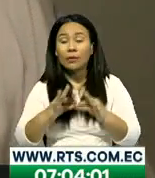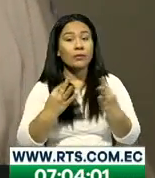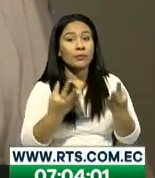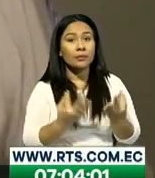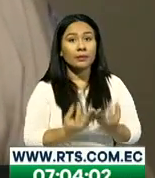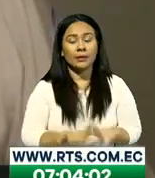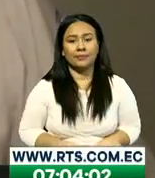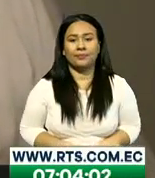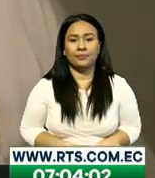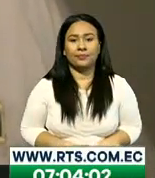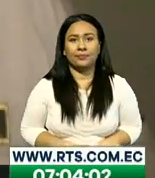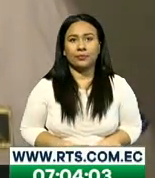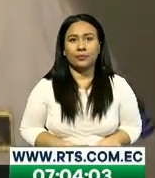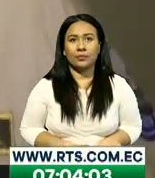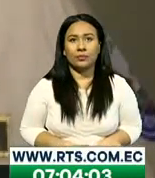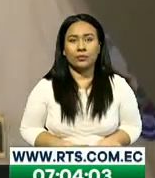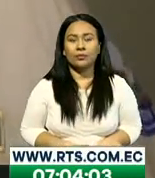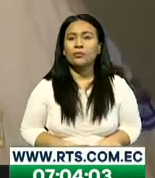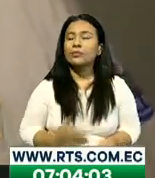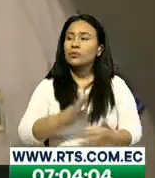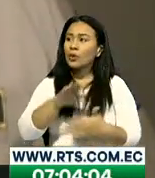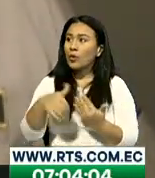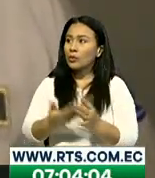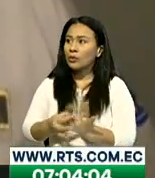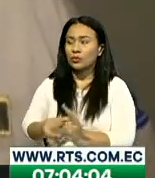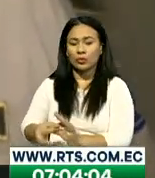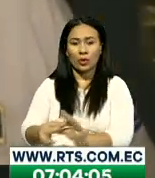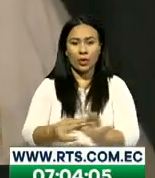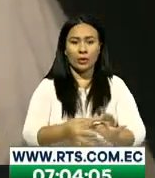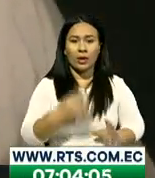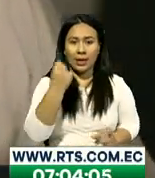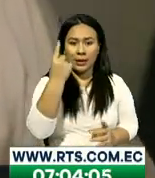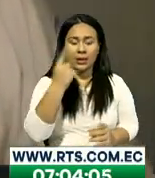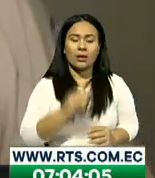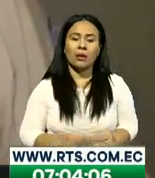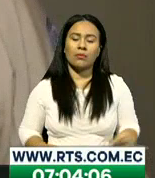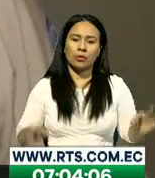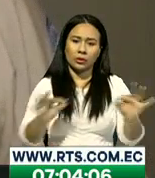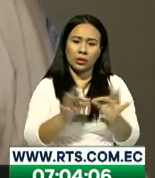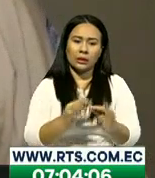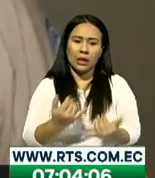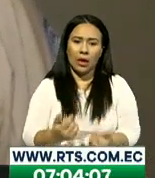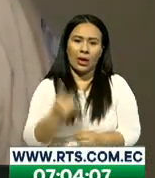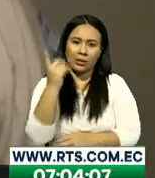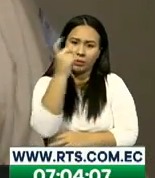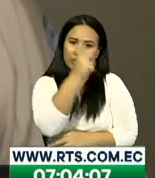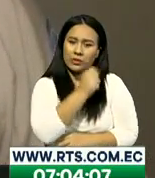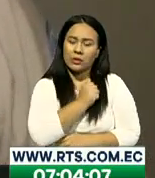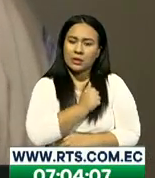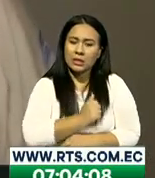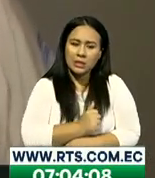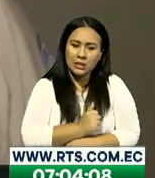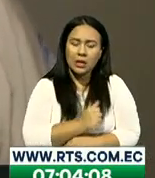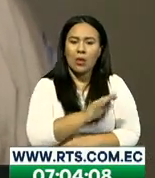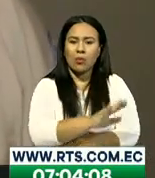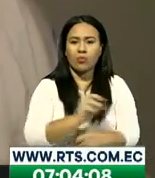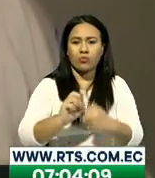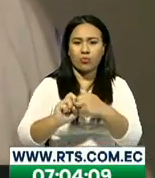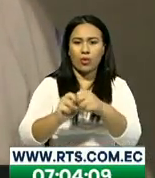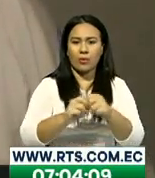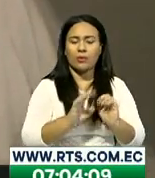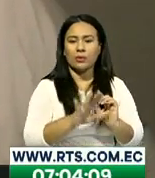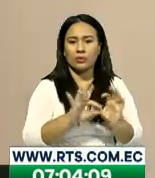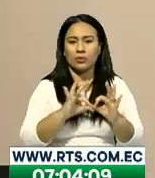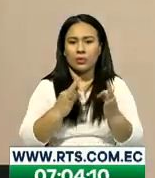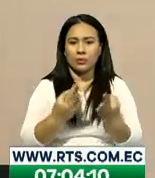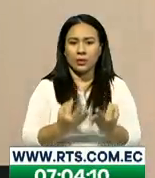pues una actitud sobre todo solidaria, entendiendo pues la situación tan triste que pueden estar pasando los familiares